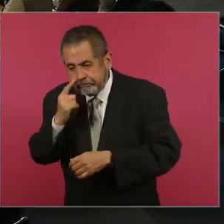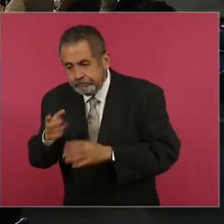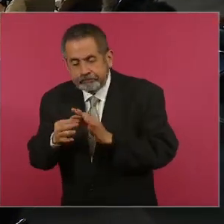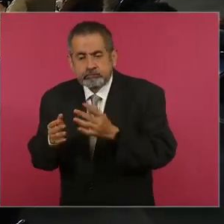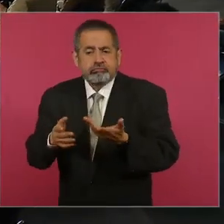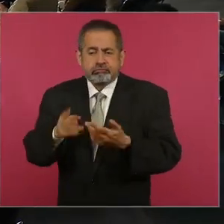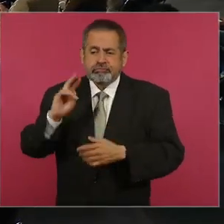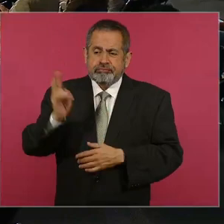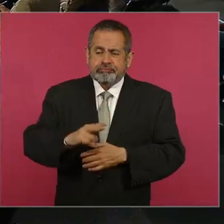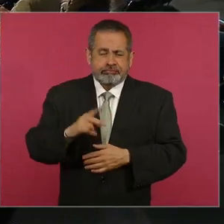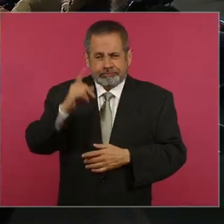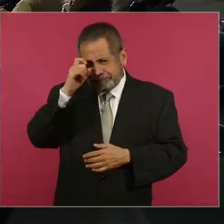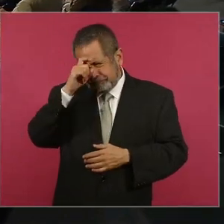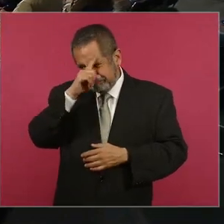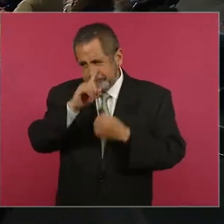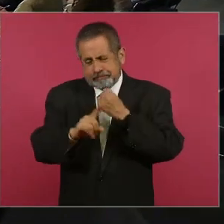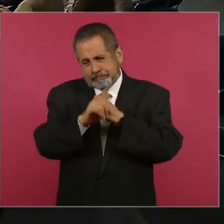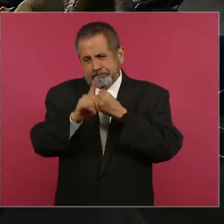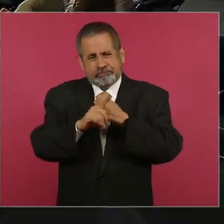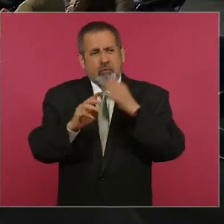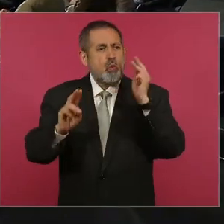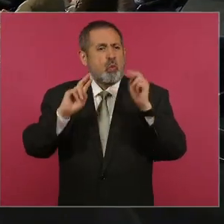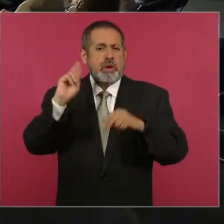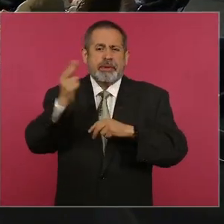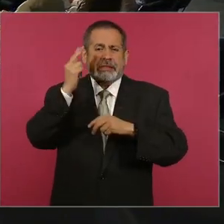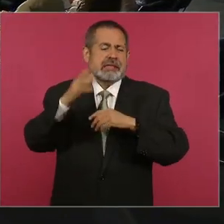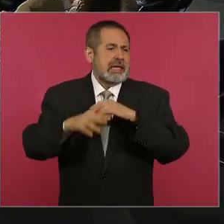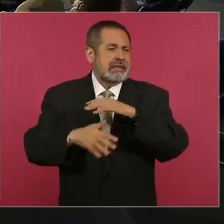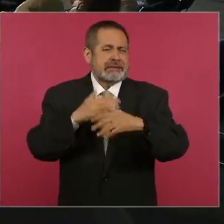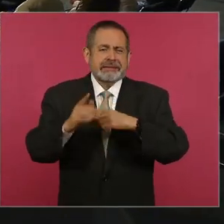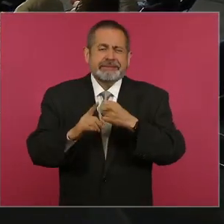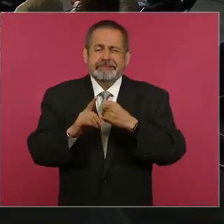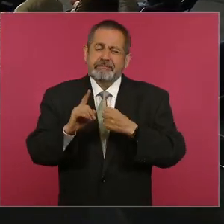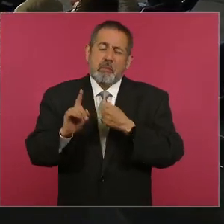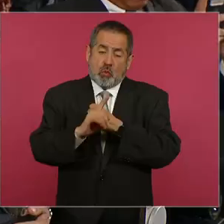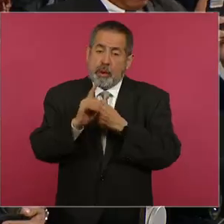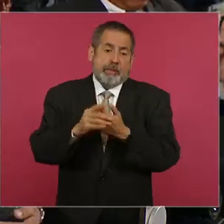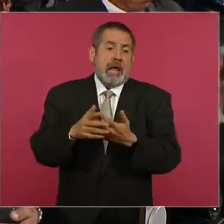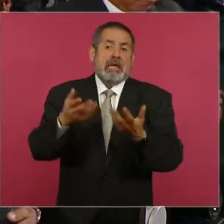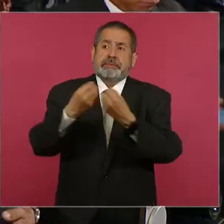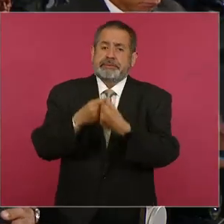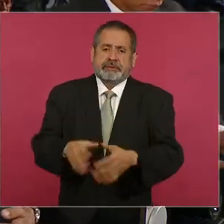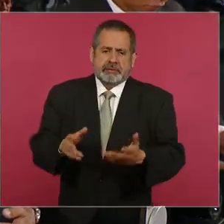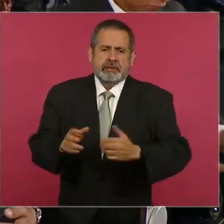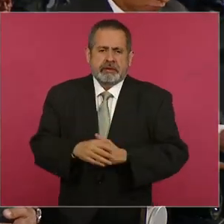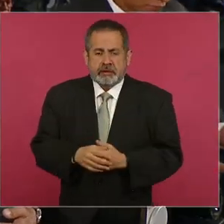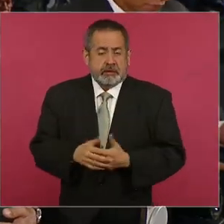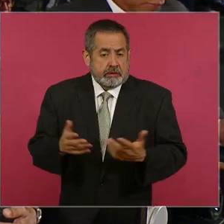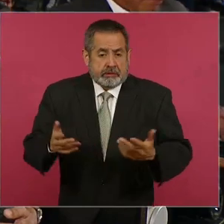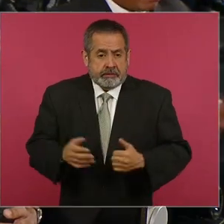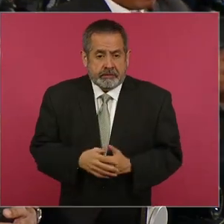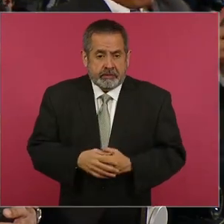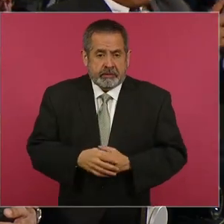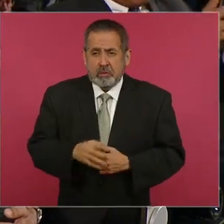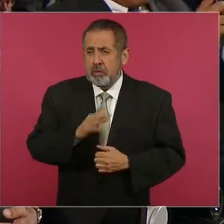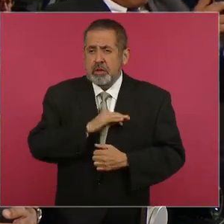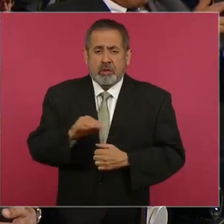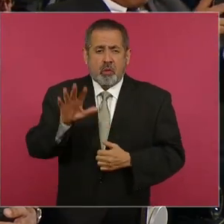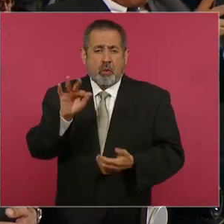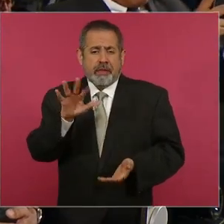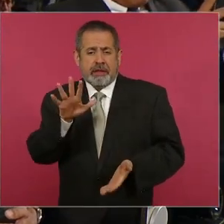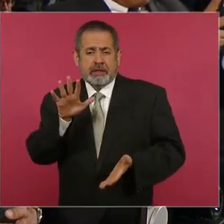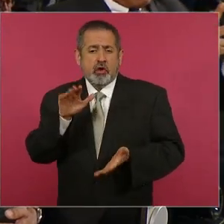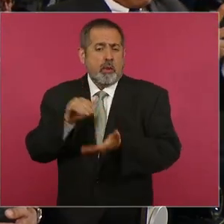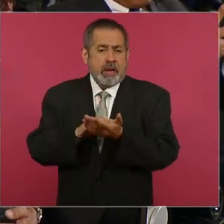porque sí es una gran afectación hacia todas las universidades del país y en general. Me hizo más, vamos a calcular, más de 45